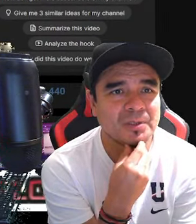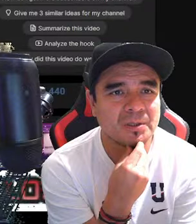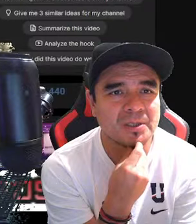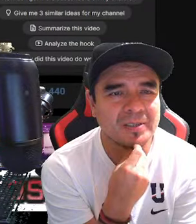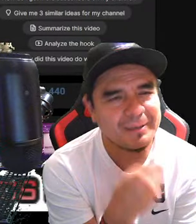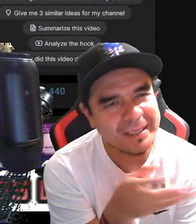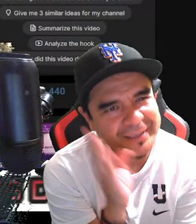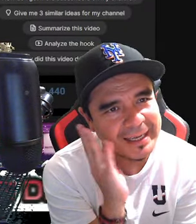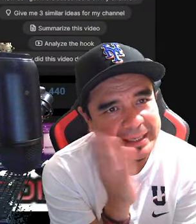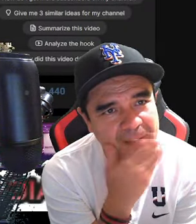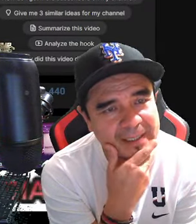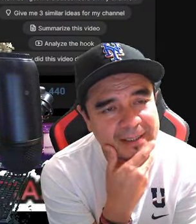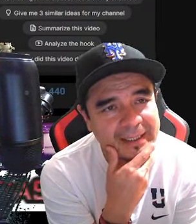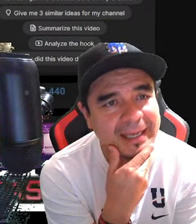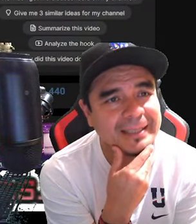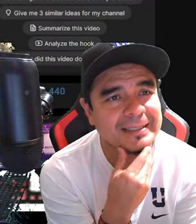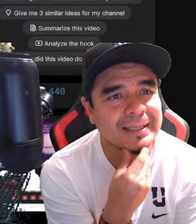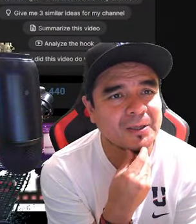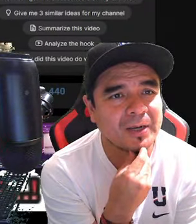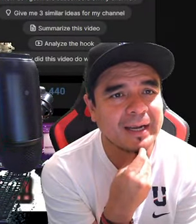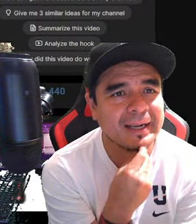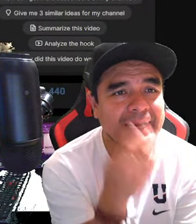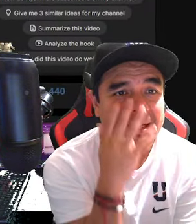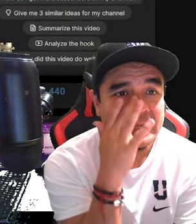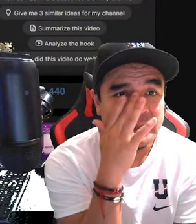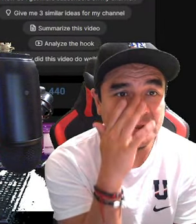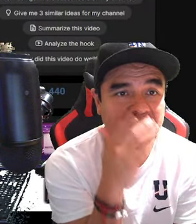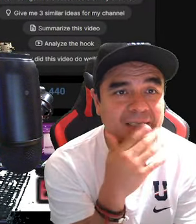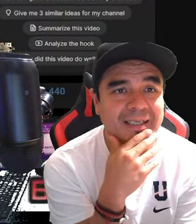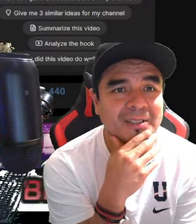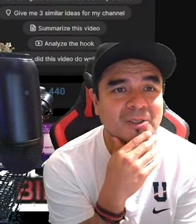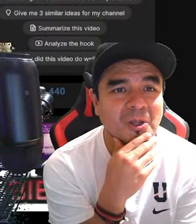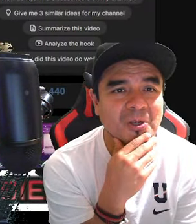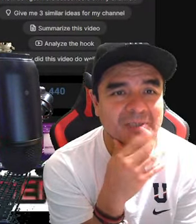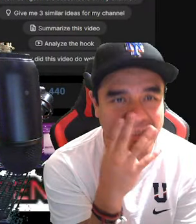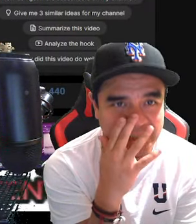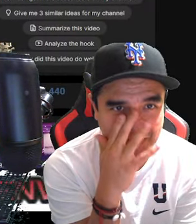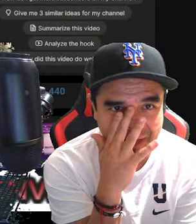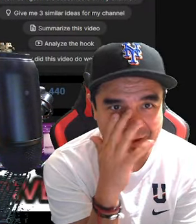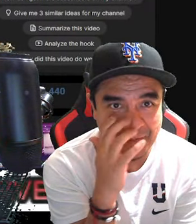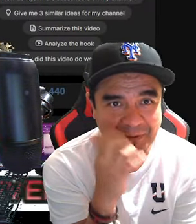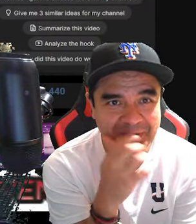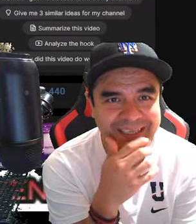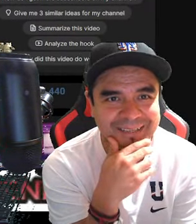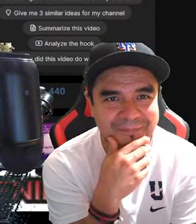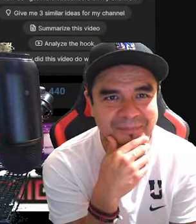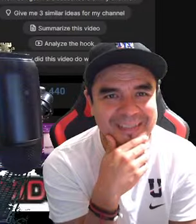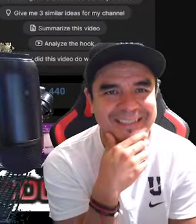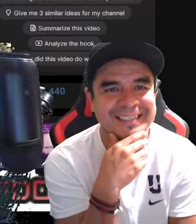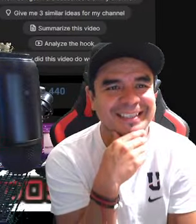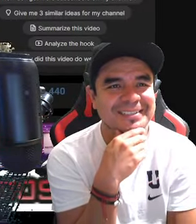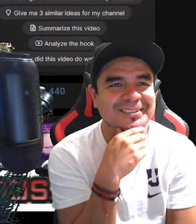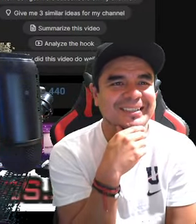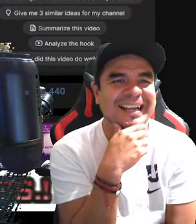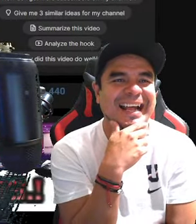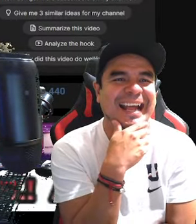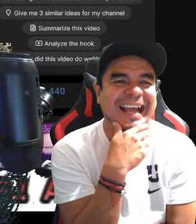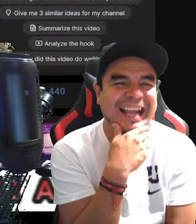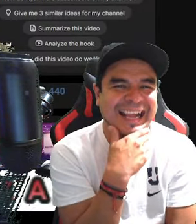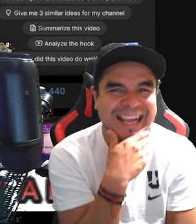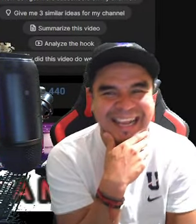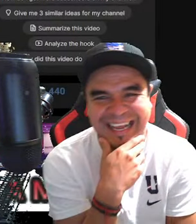Vázquez, tus títulos. Ah, bueno, ya, Luis. Aniceto Carrera, nos chingan todos los días y todavía preguntan, ¿vistes eso?